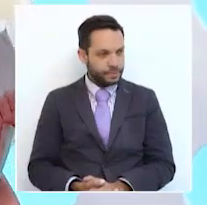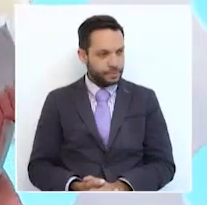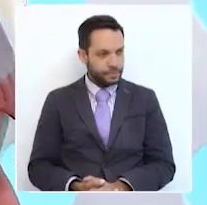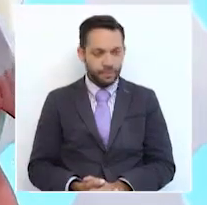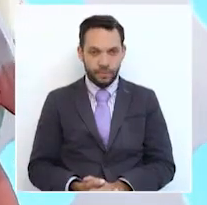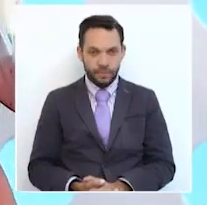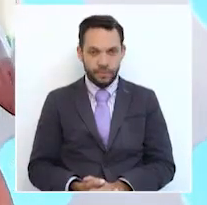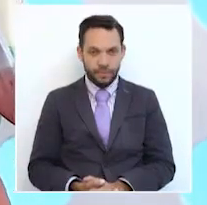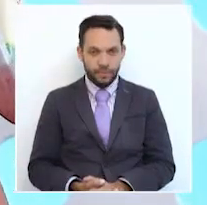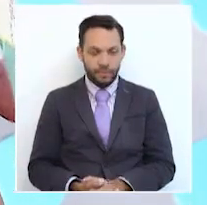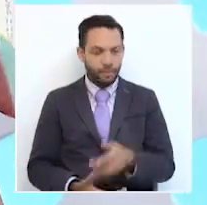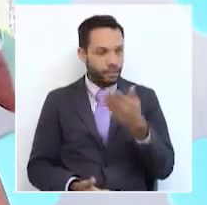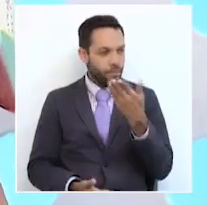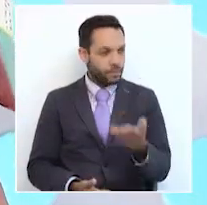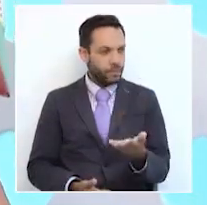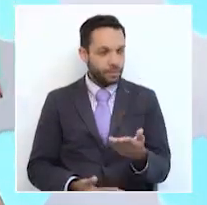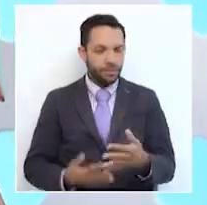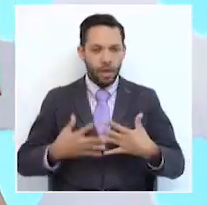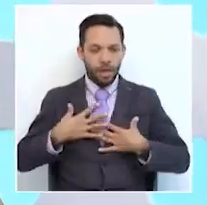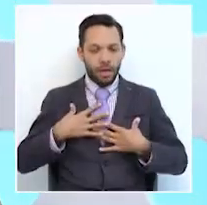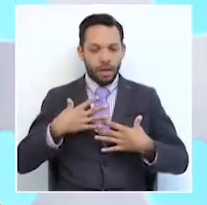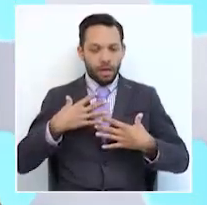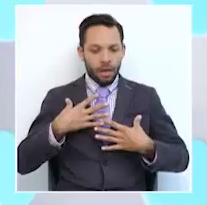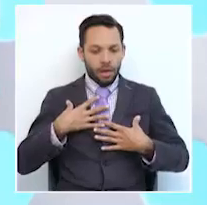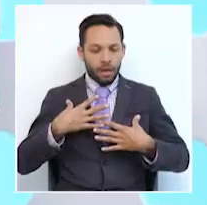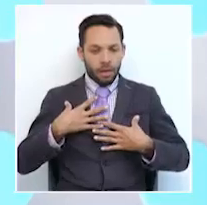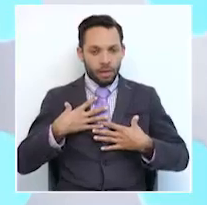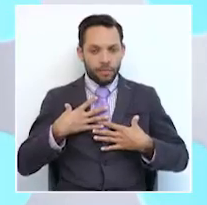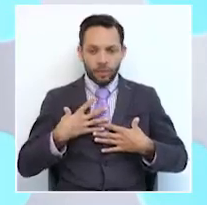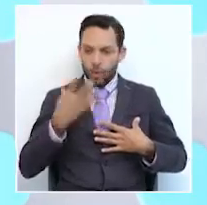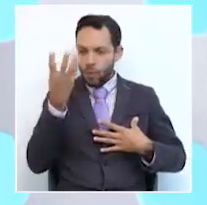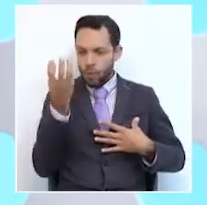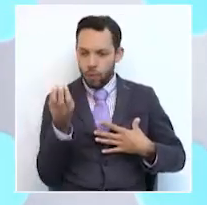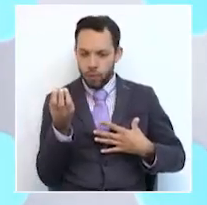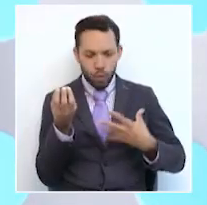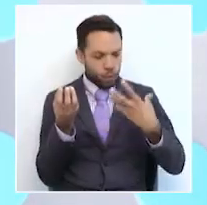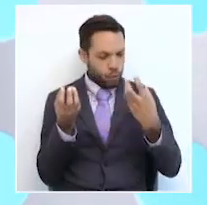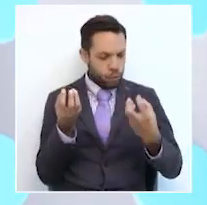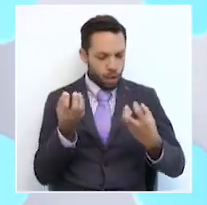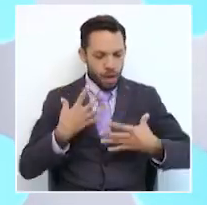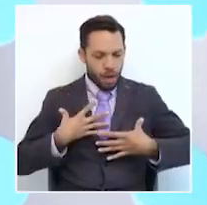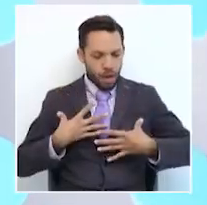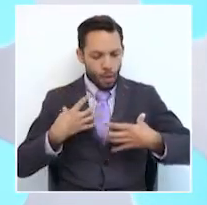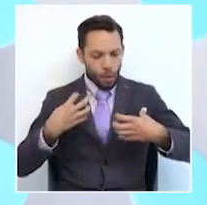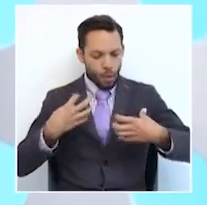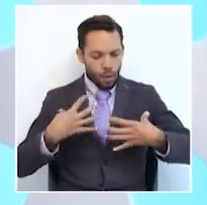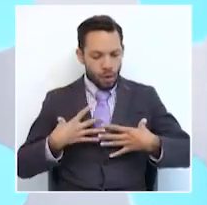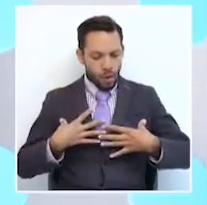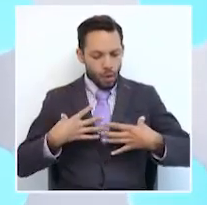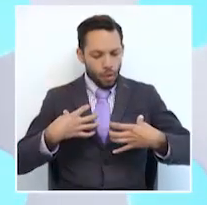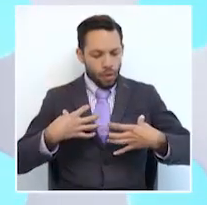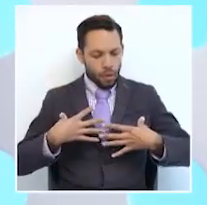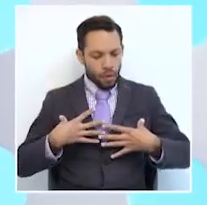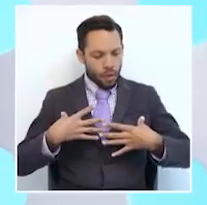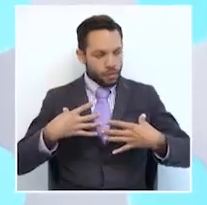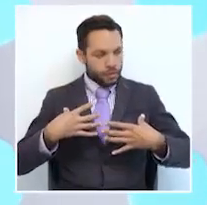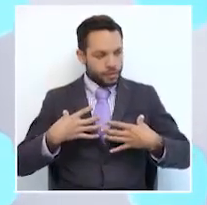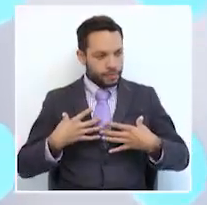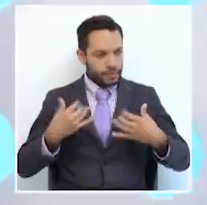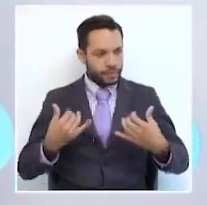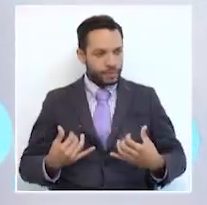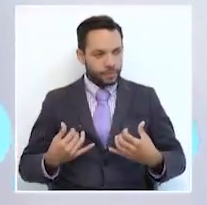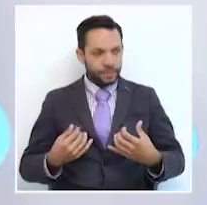entonces acá hasta el pulmón por dentro pero por fuera esto tiene una